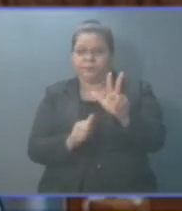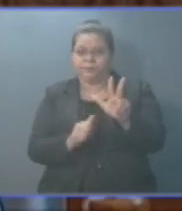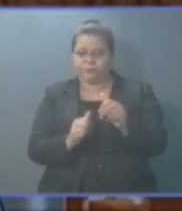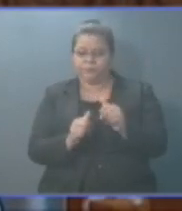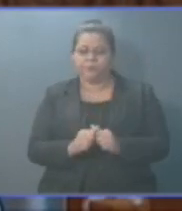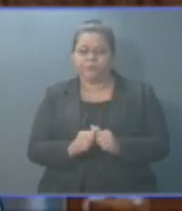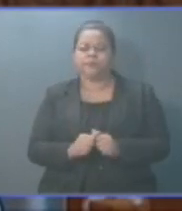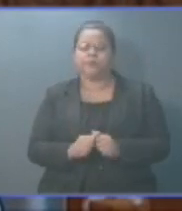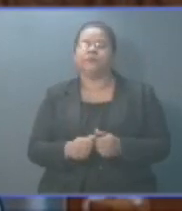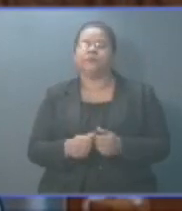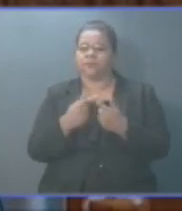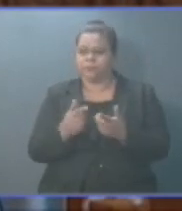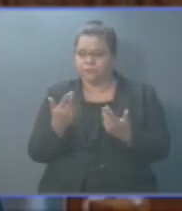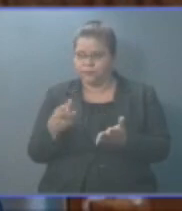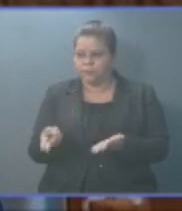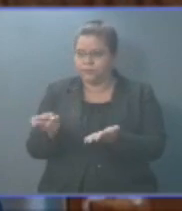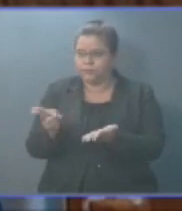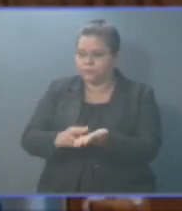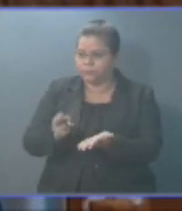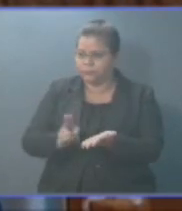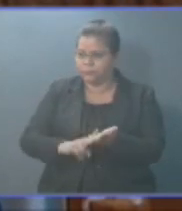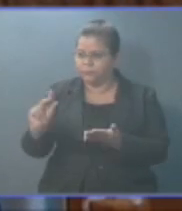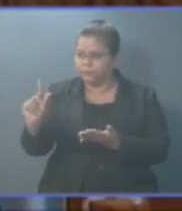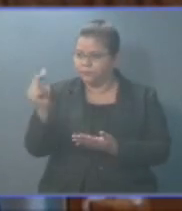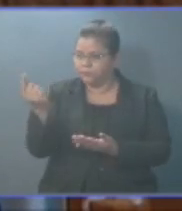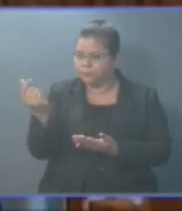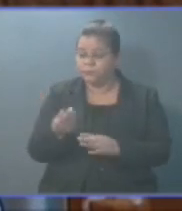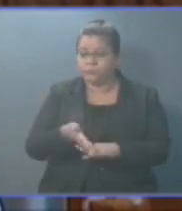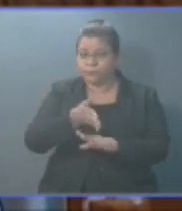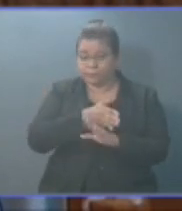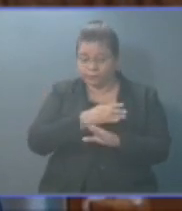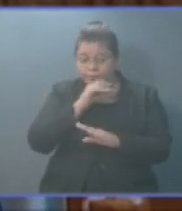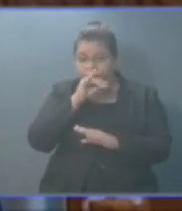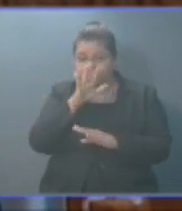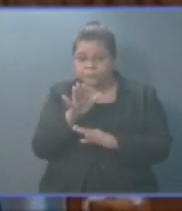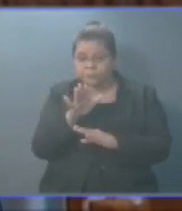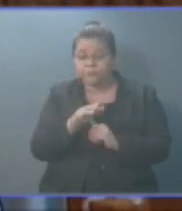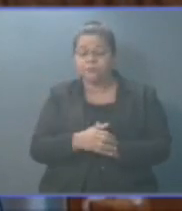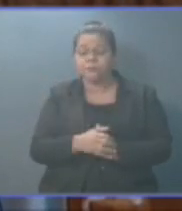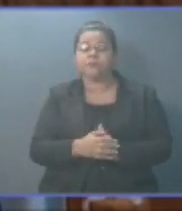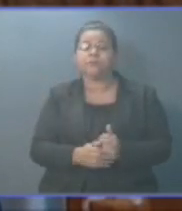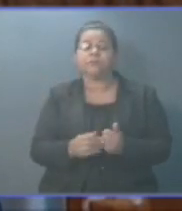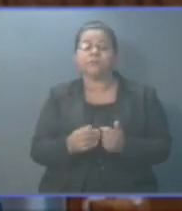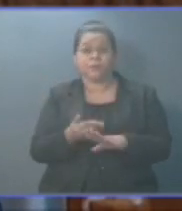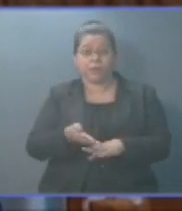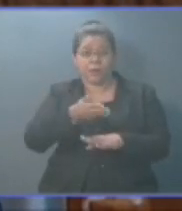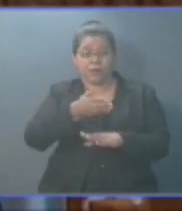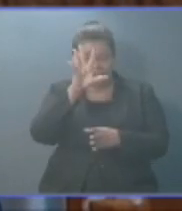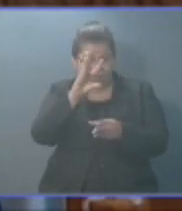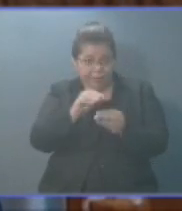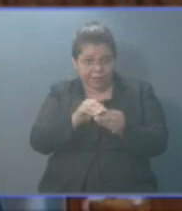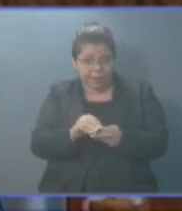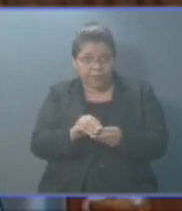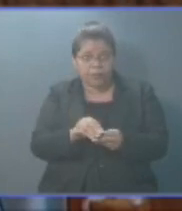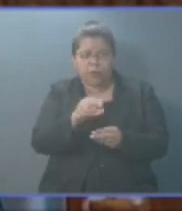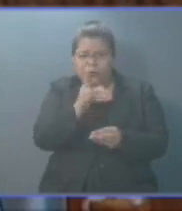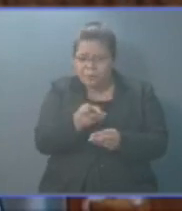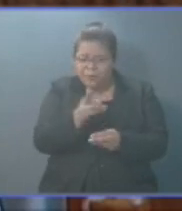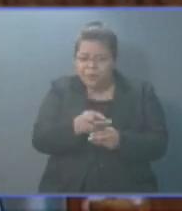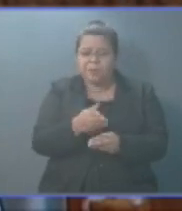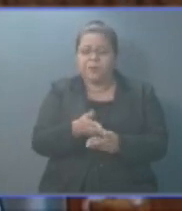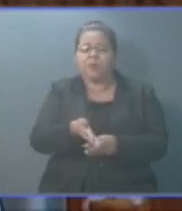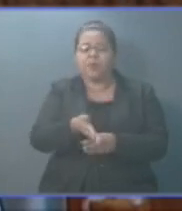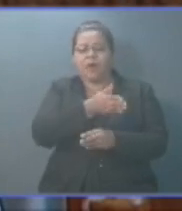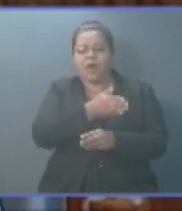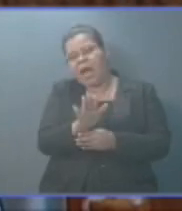fondos obtenidos del contrato de préstamo en referencia sustituirán en el monto correspondiente al mismo parte